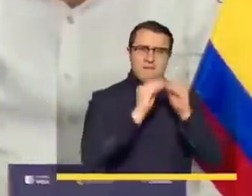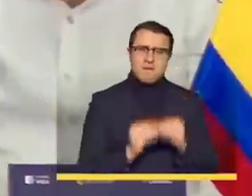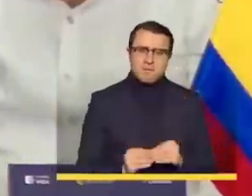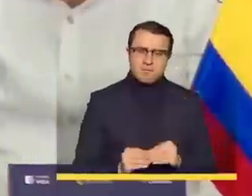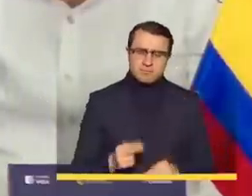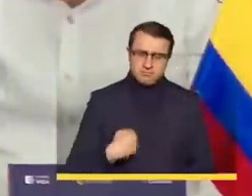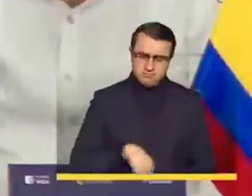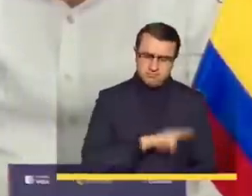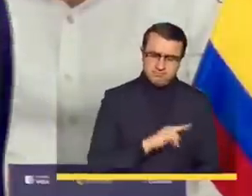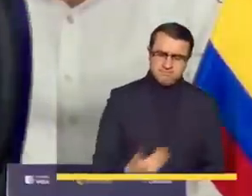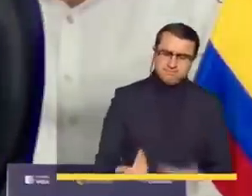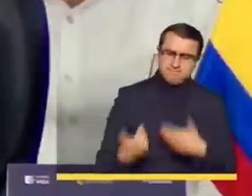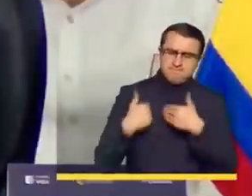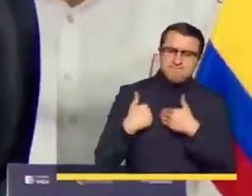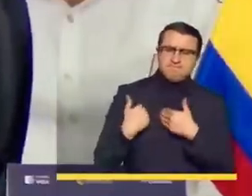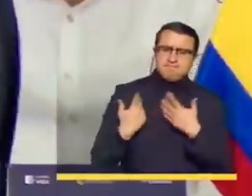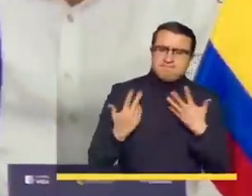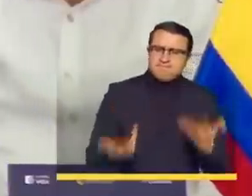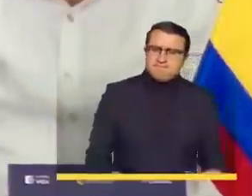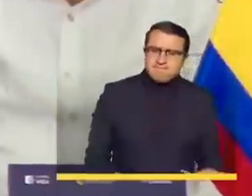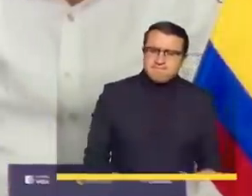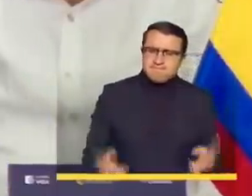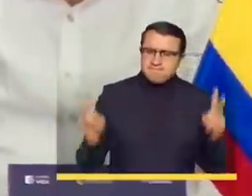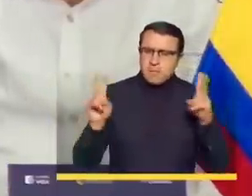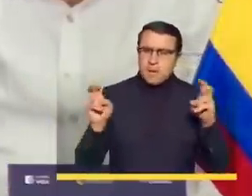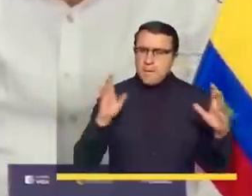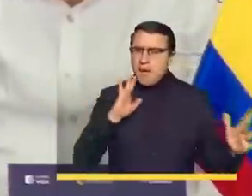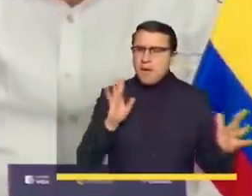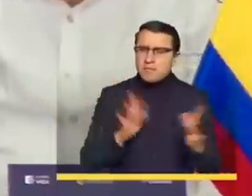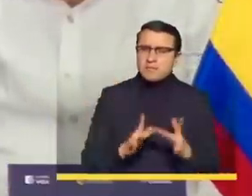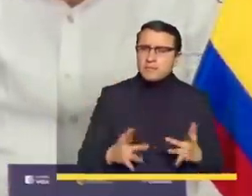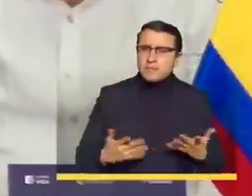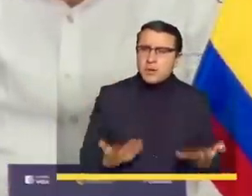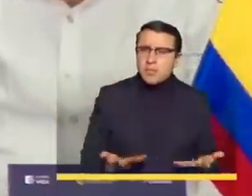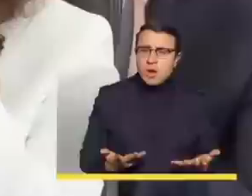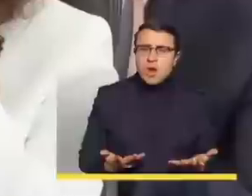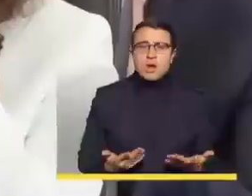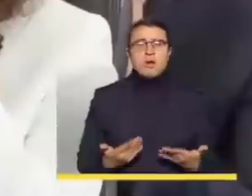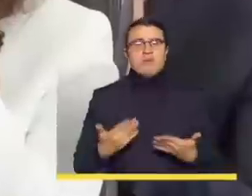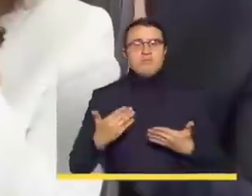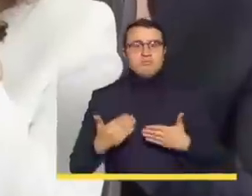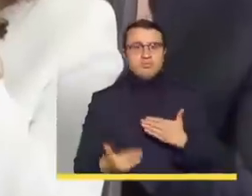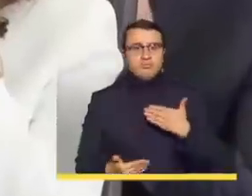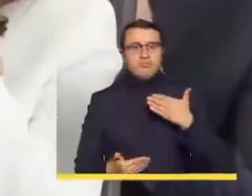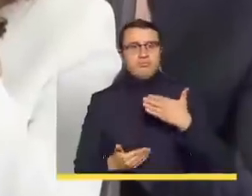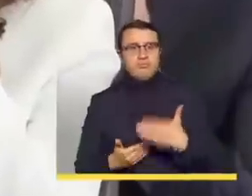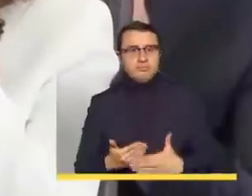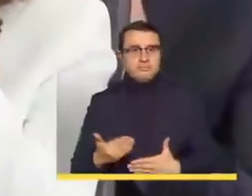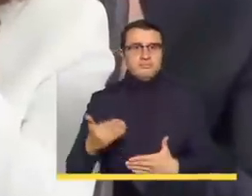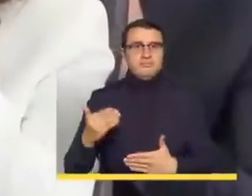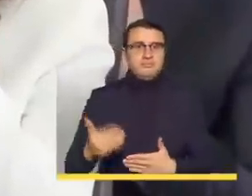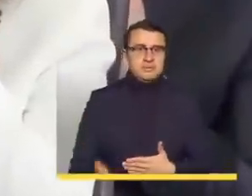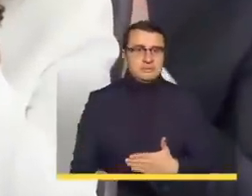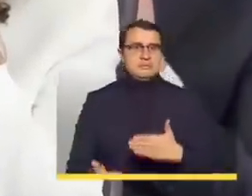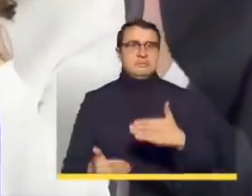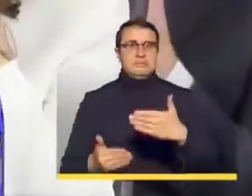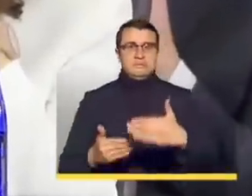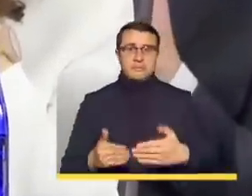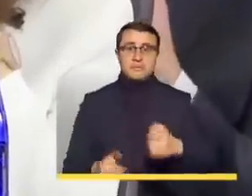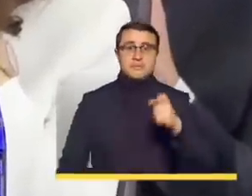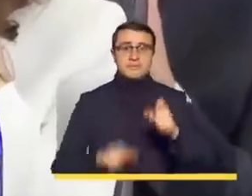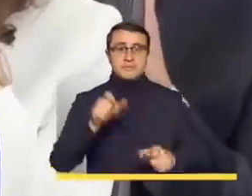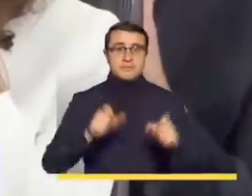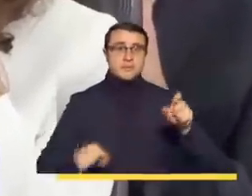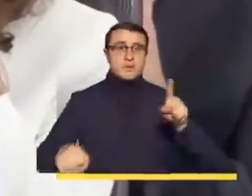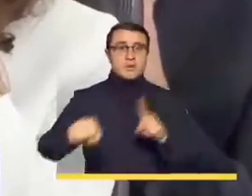es nuestra responsabilidad alrededor de este tema? Que cada vez más determina los destinos de